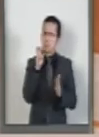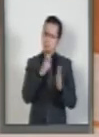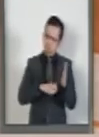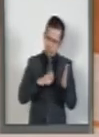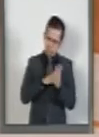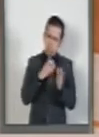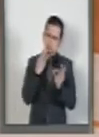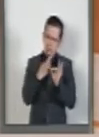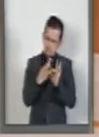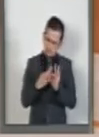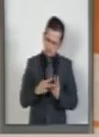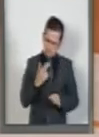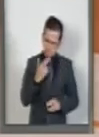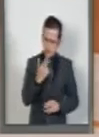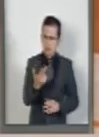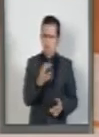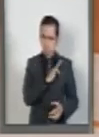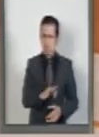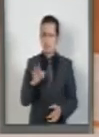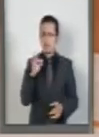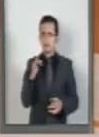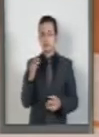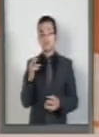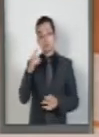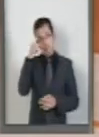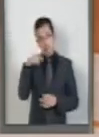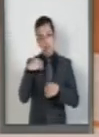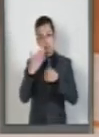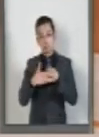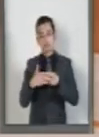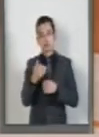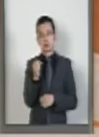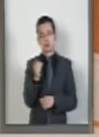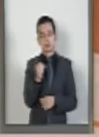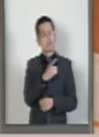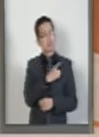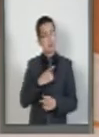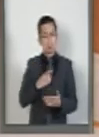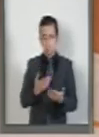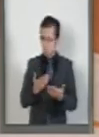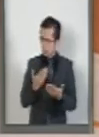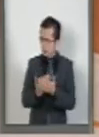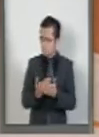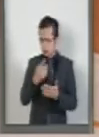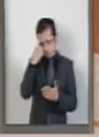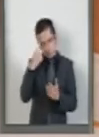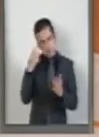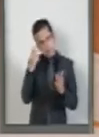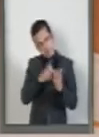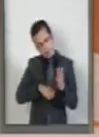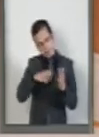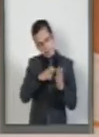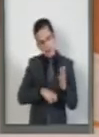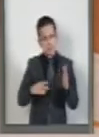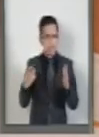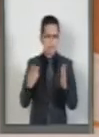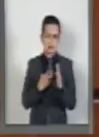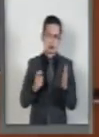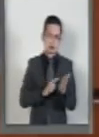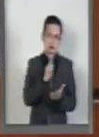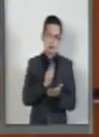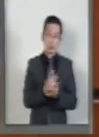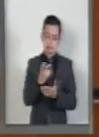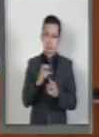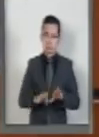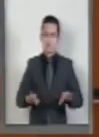que estar proponiendo en septiembre próximo varias enmiendas que es importante impulsar.